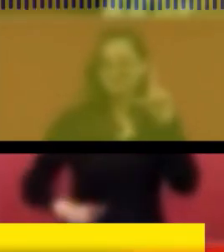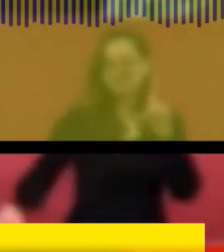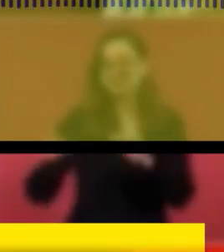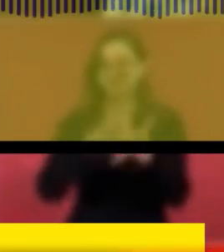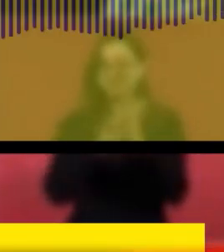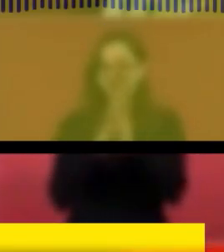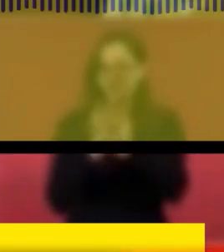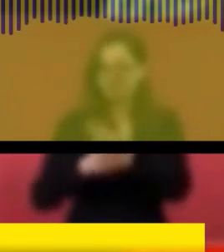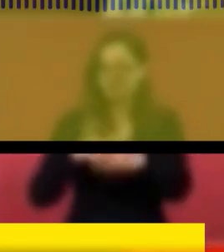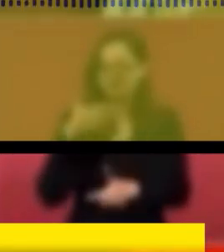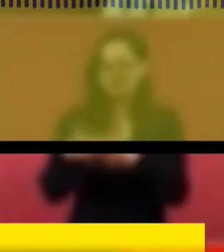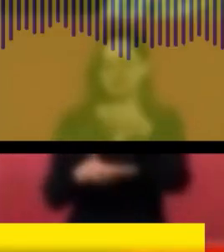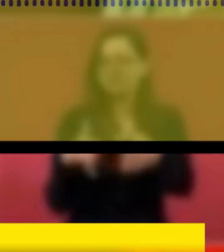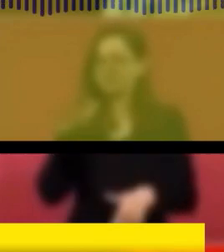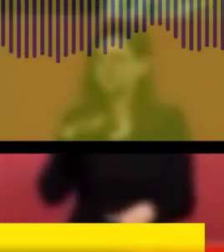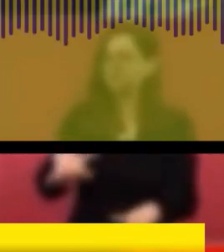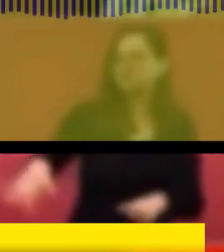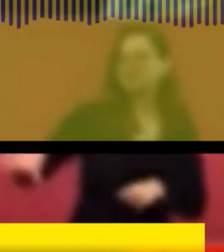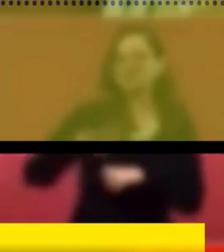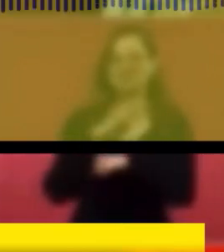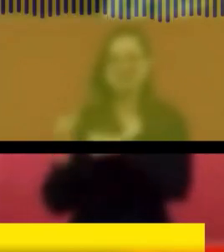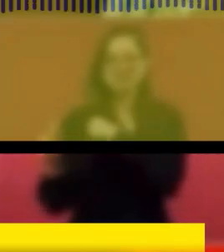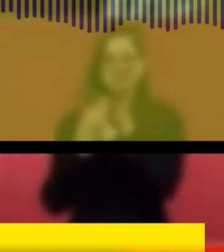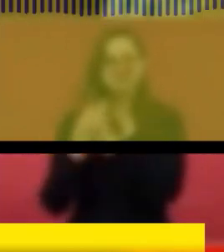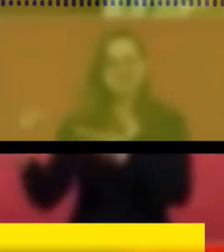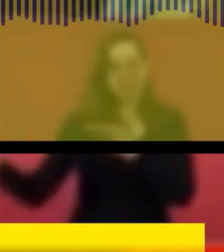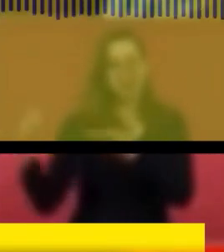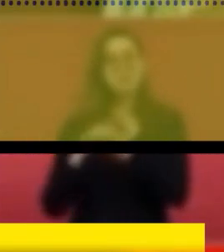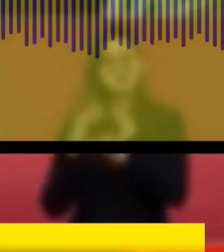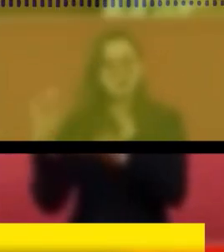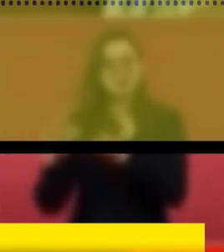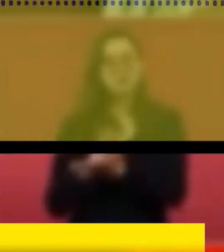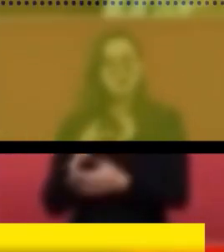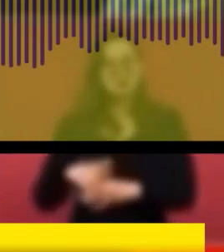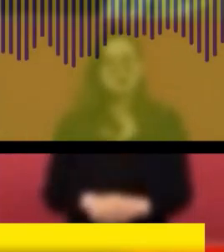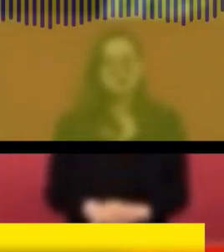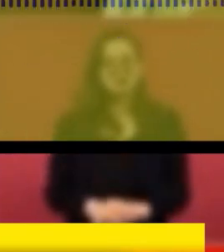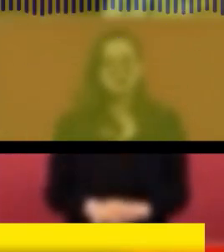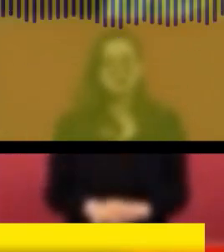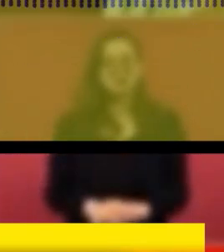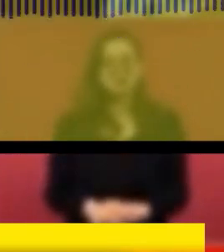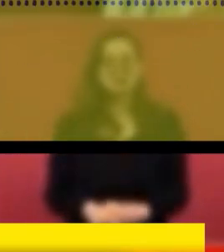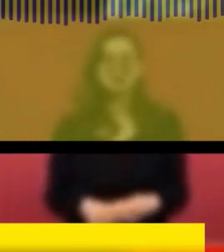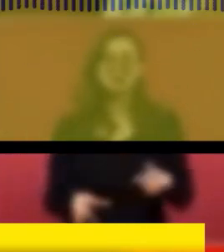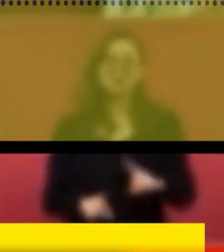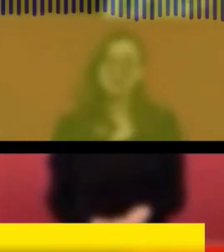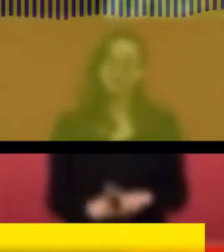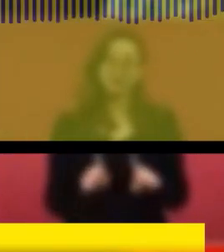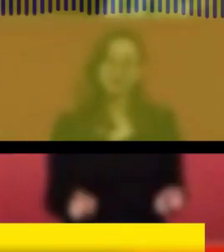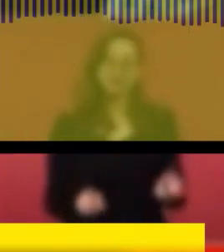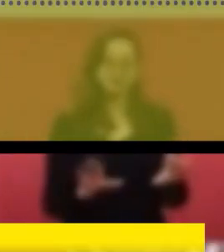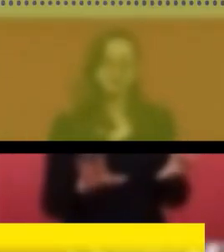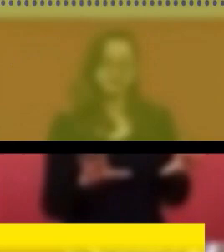eso los ayudan. Y el presidente de Chile, comunista declarado, como el señor